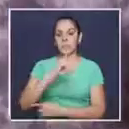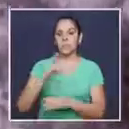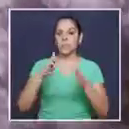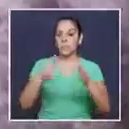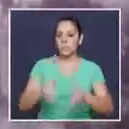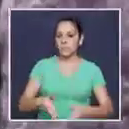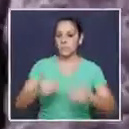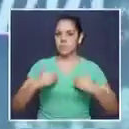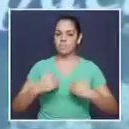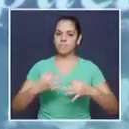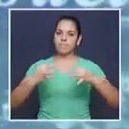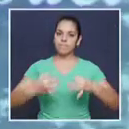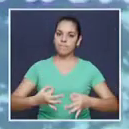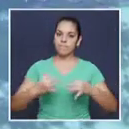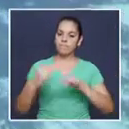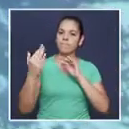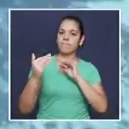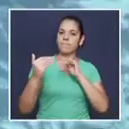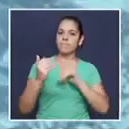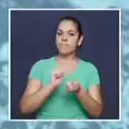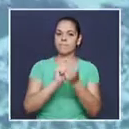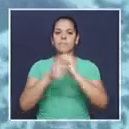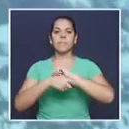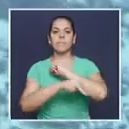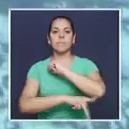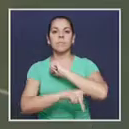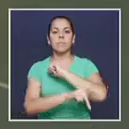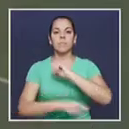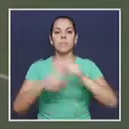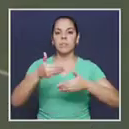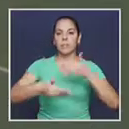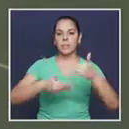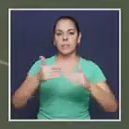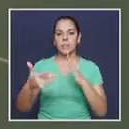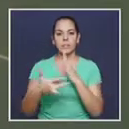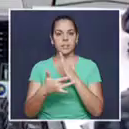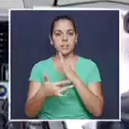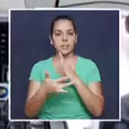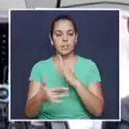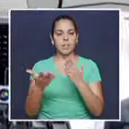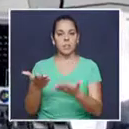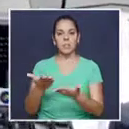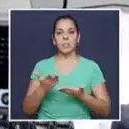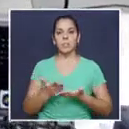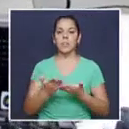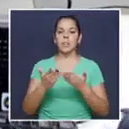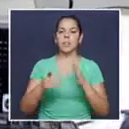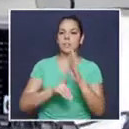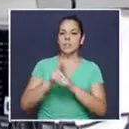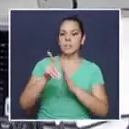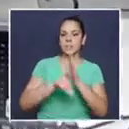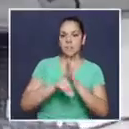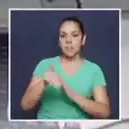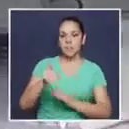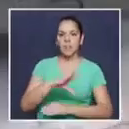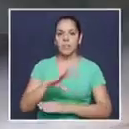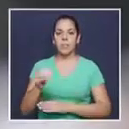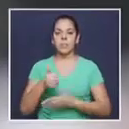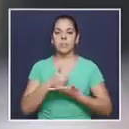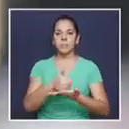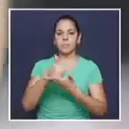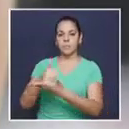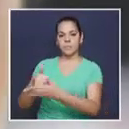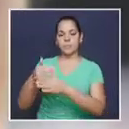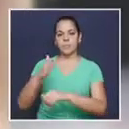mantenemos firme la aspiración de convertirnos en ese país en el que los avances tecnológicos faciliten el desarrollo y contribuyan a mejorar